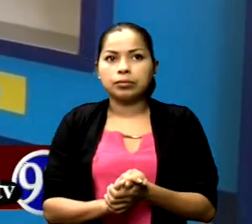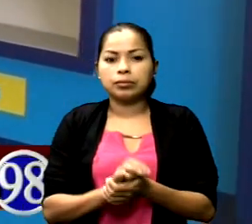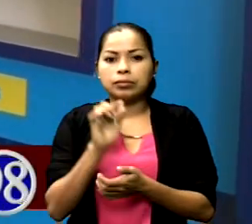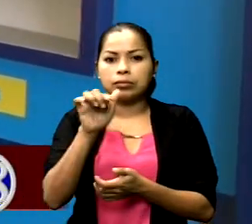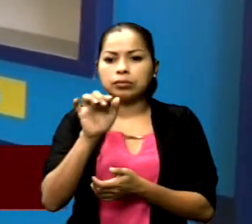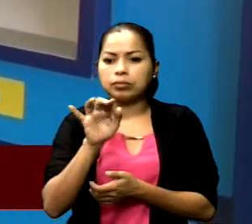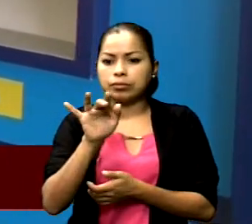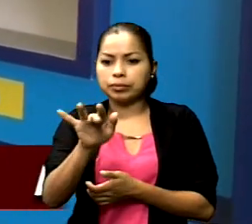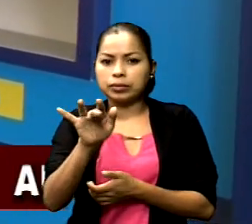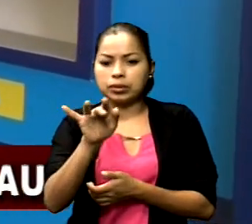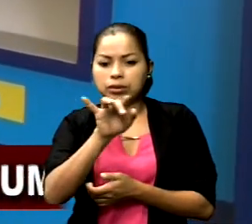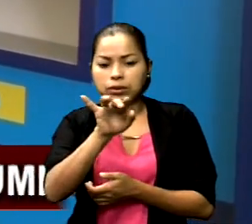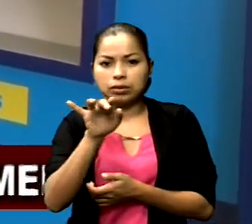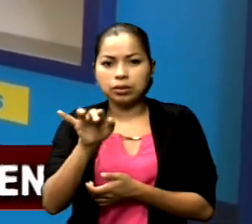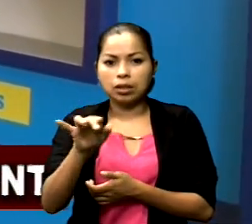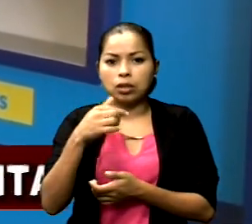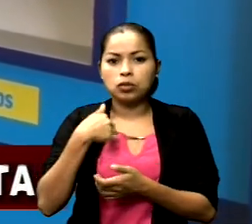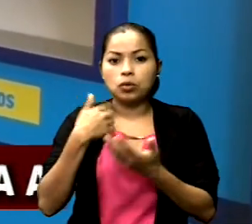la solicitud de